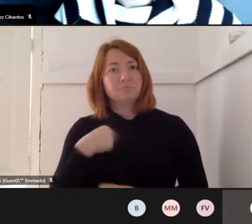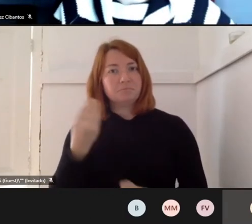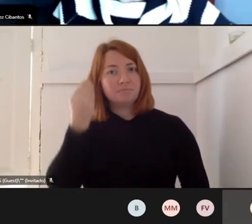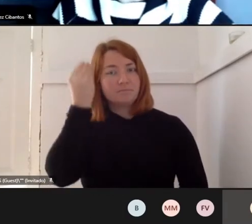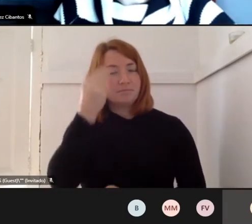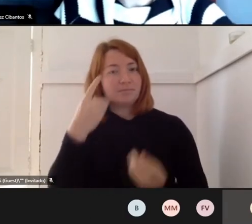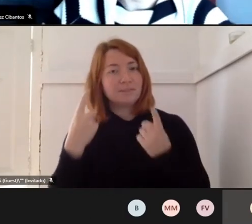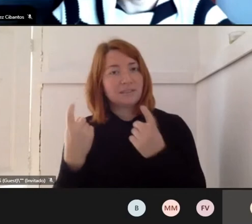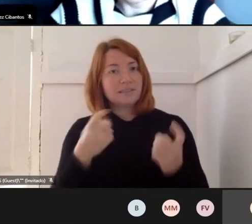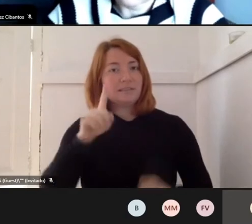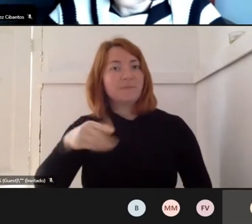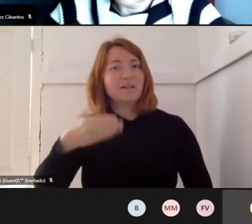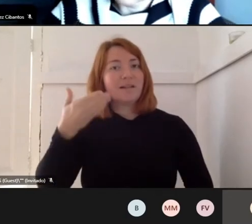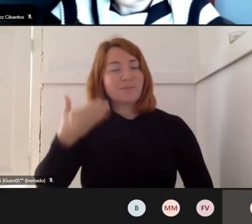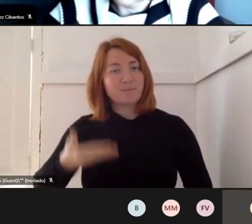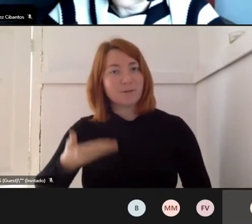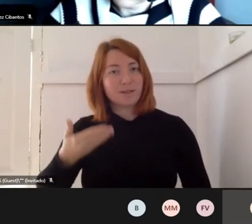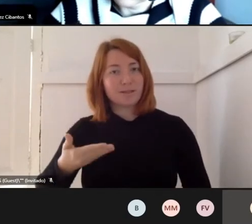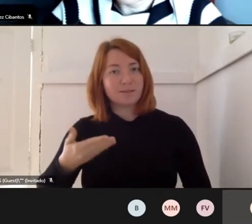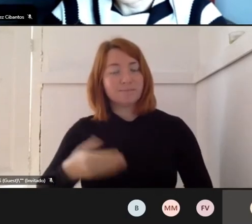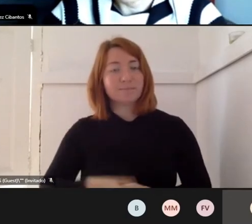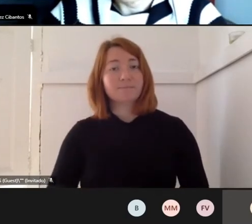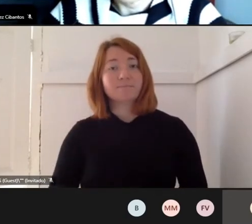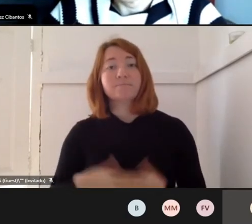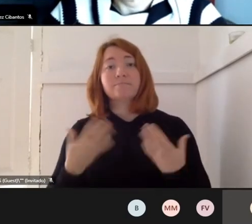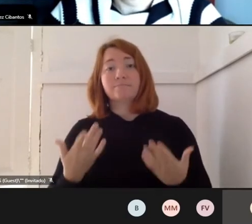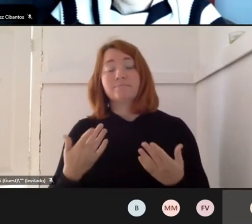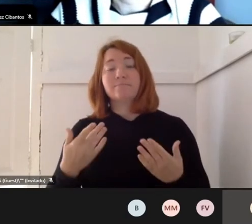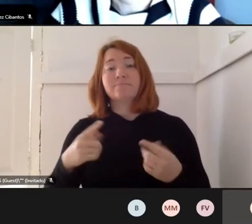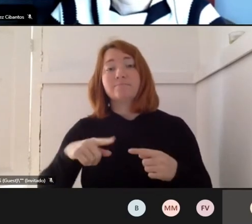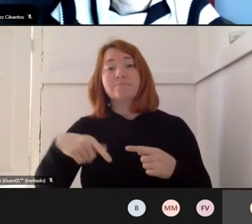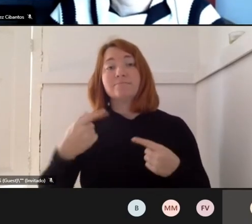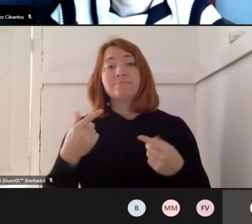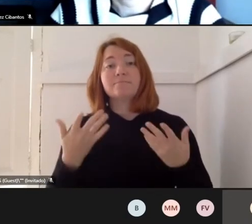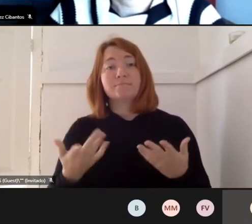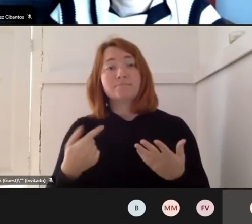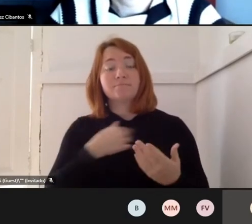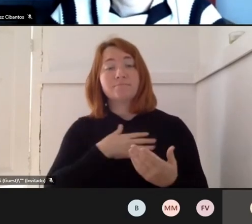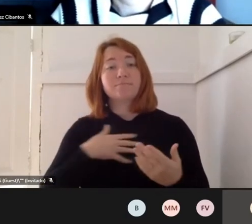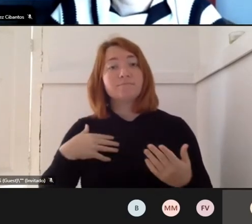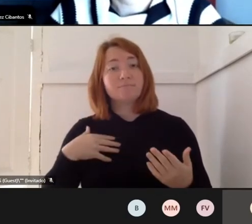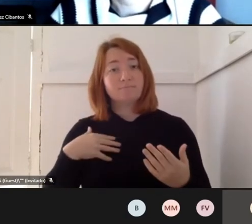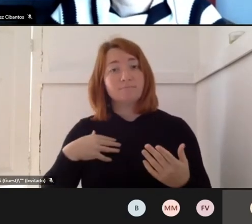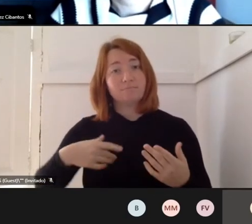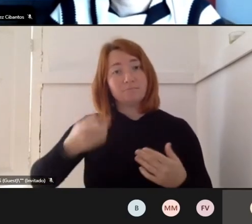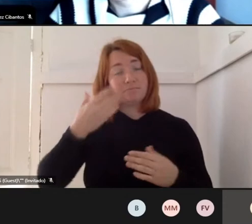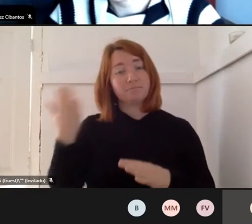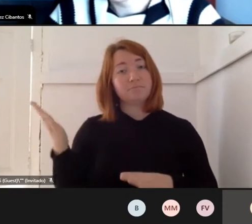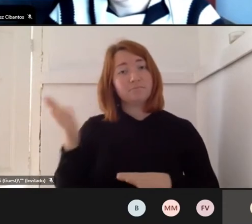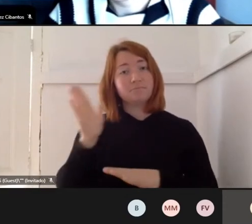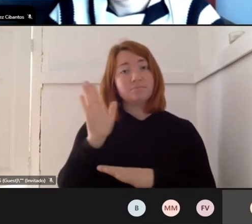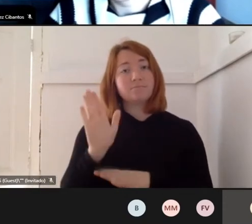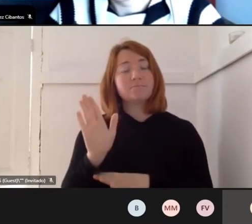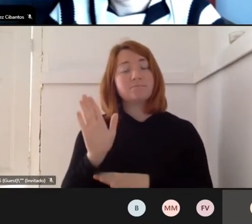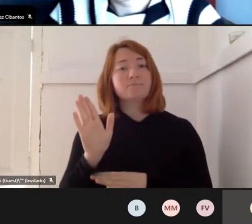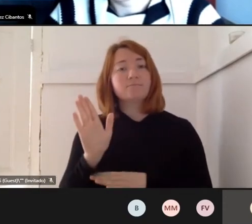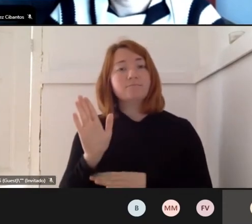muy importante. Y ahora, a continuación, voy a compartir con vosotros y vosotras